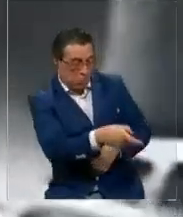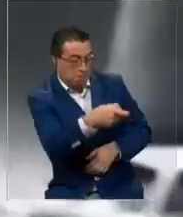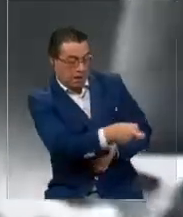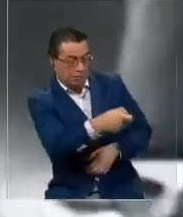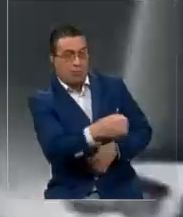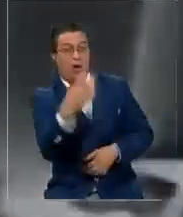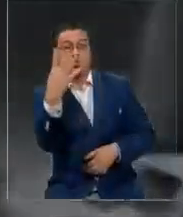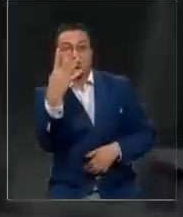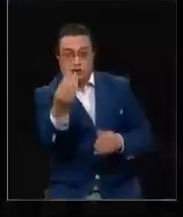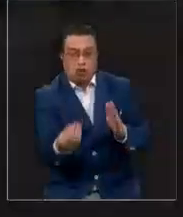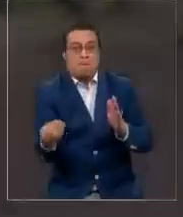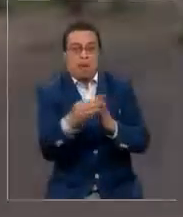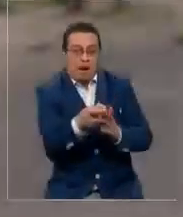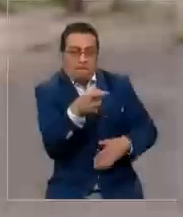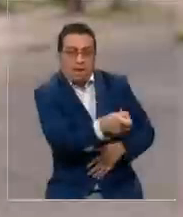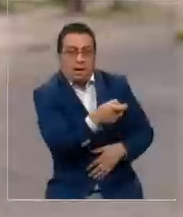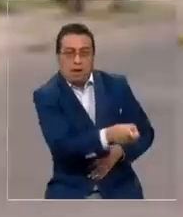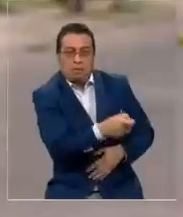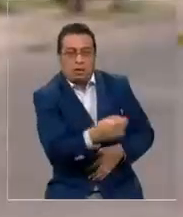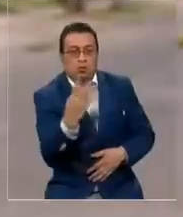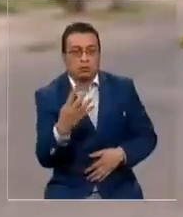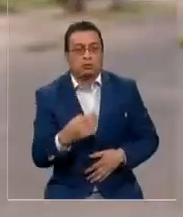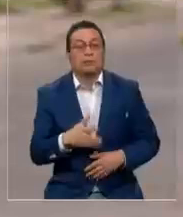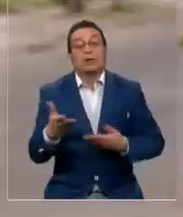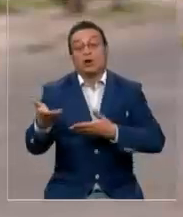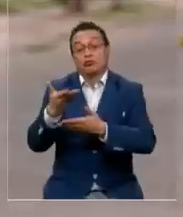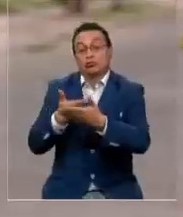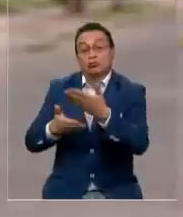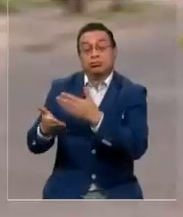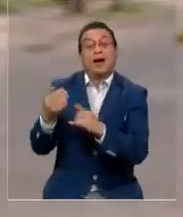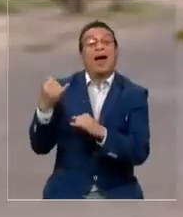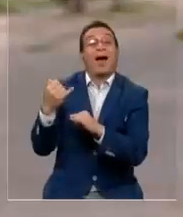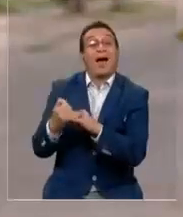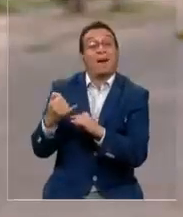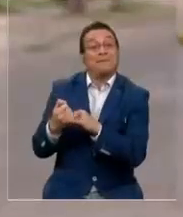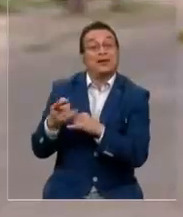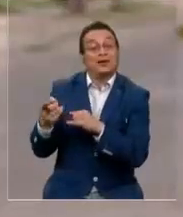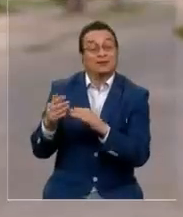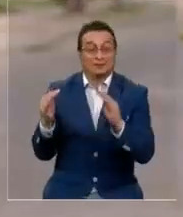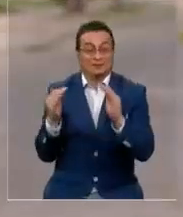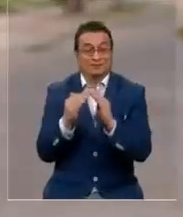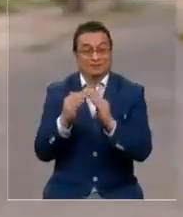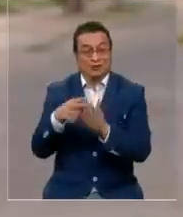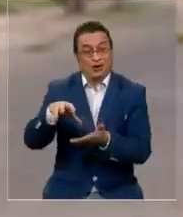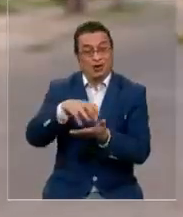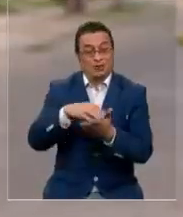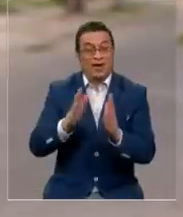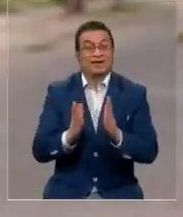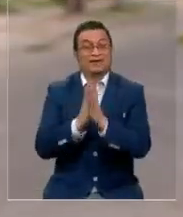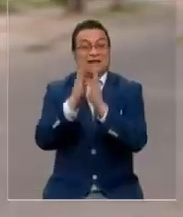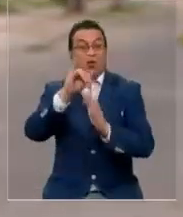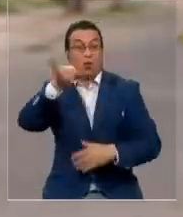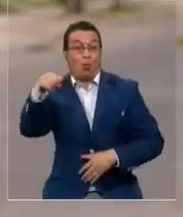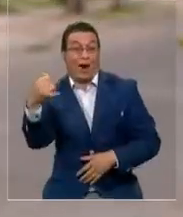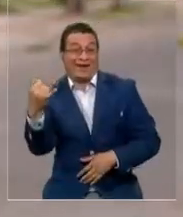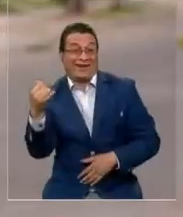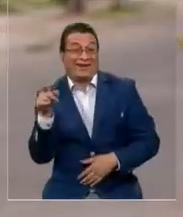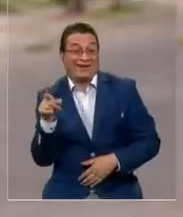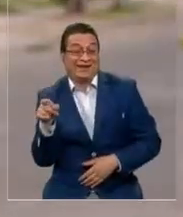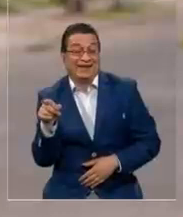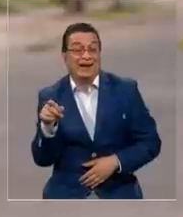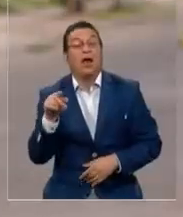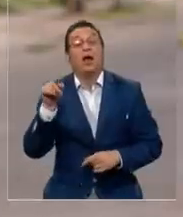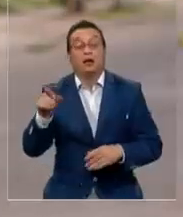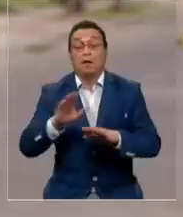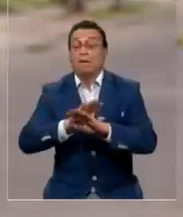percutaron 4 disparos más. Habría estado compartiendo con amigos en un domicilio en la comuna de San Joaquín y a la espera de